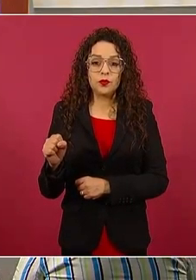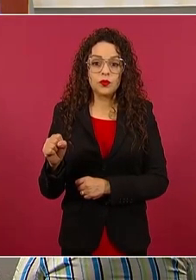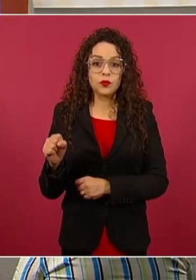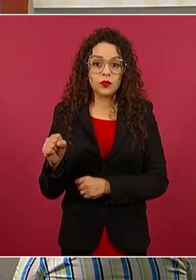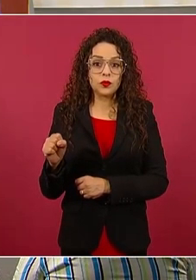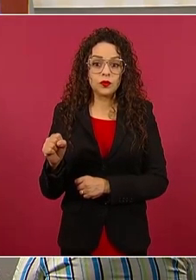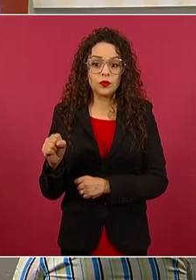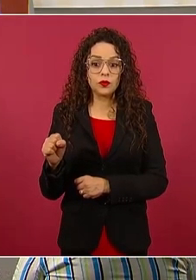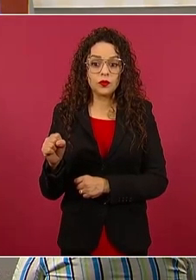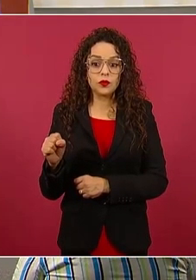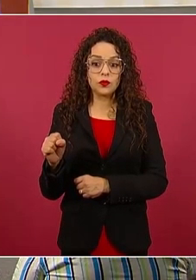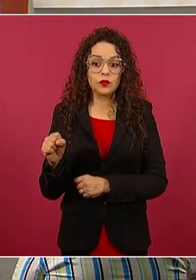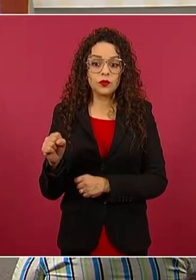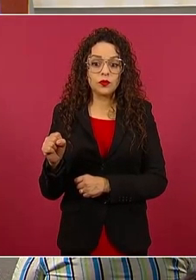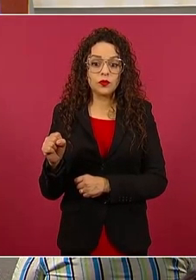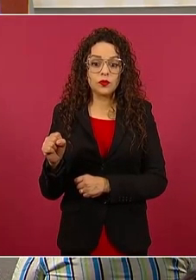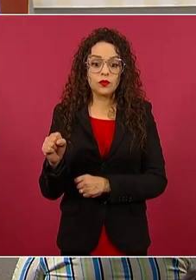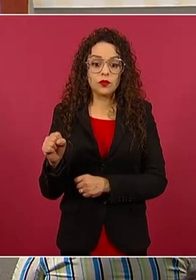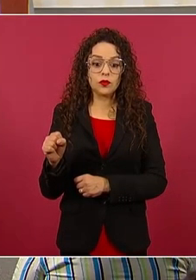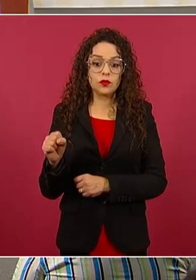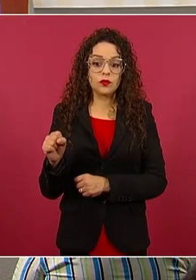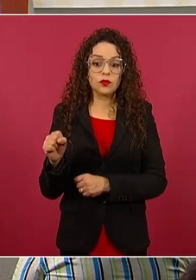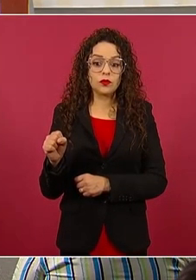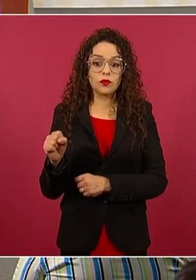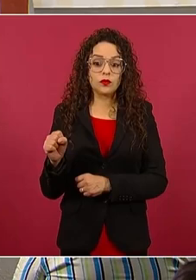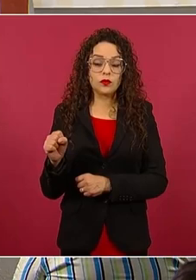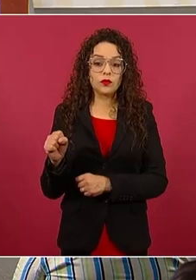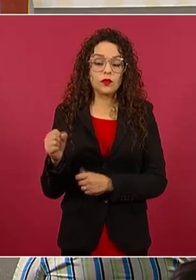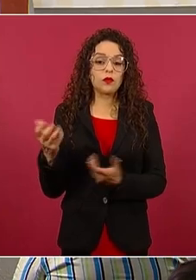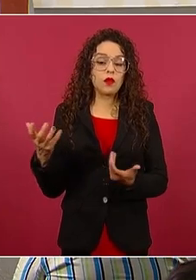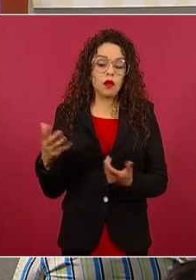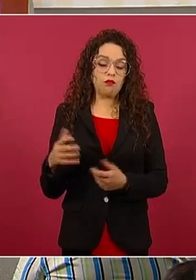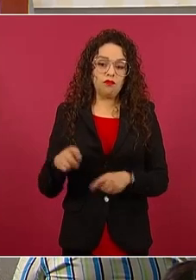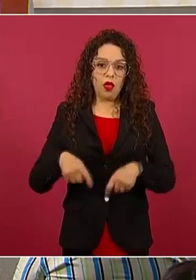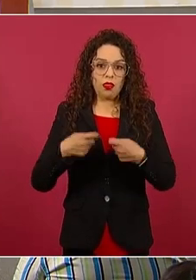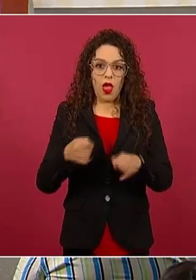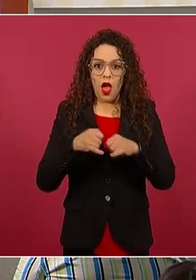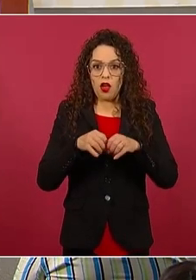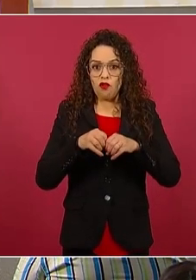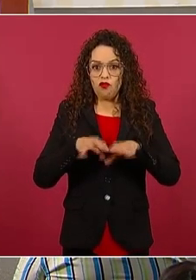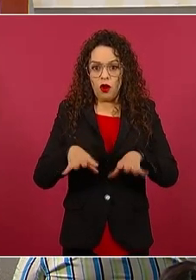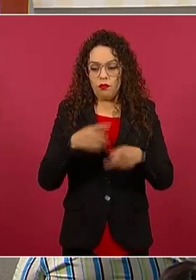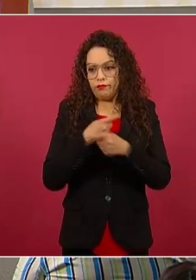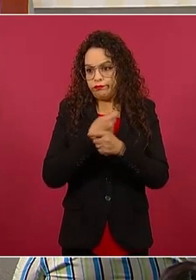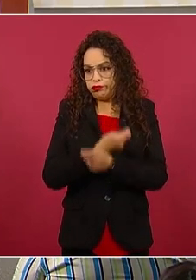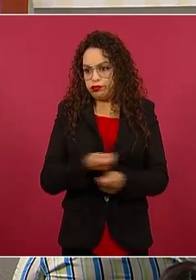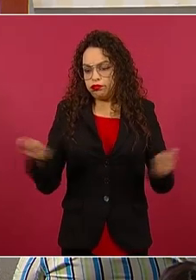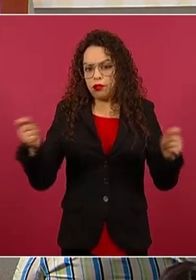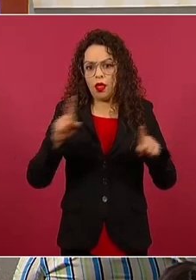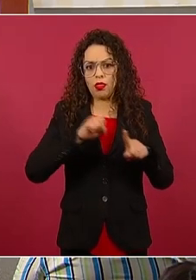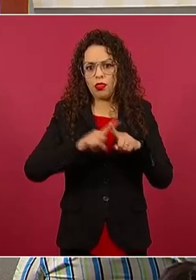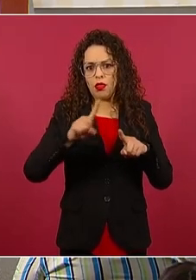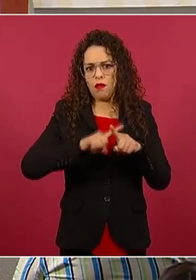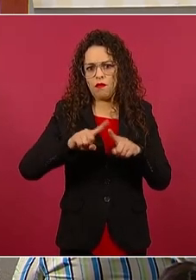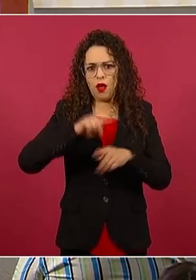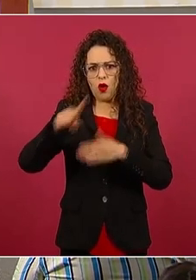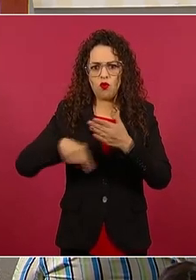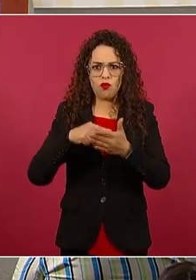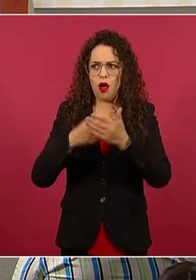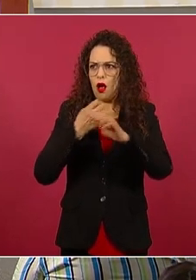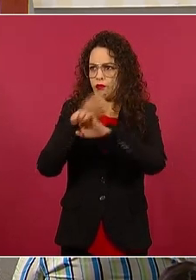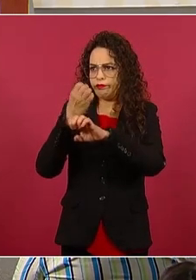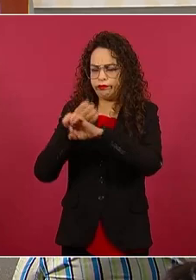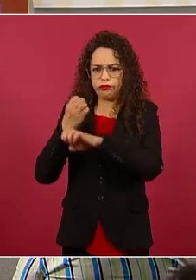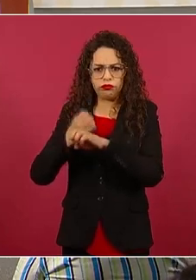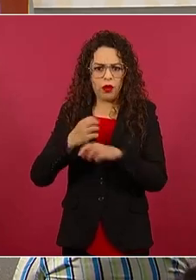que informan a toda la población en distintos estados, en distintas regiones del país, que no